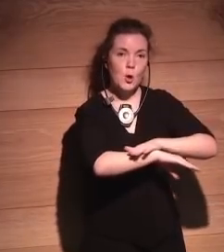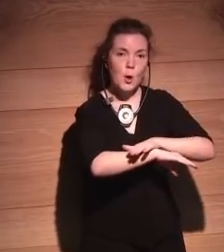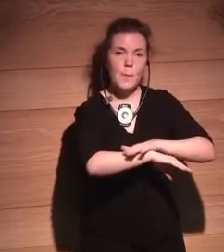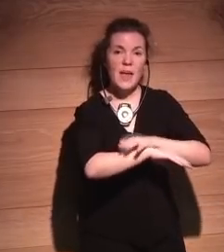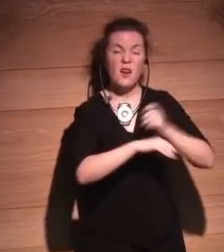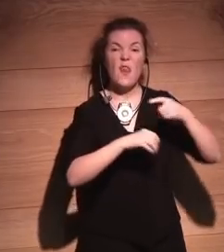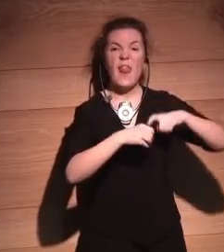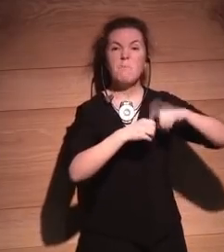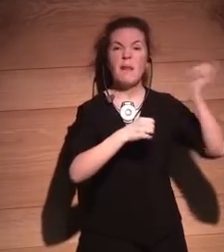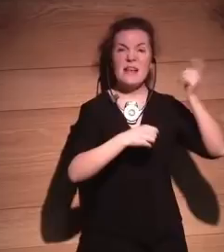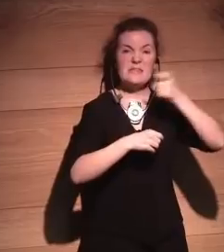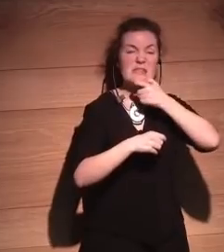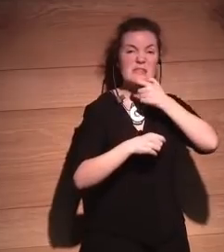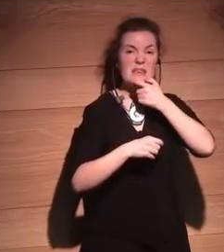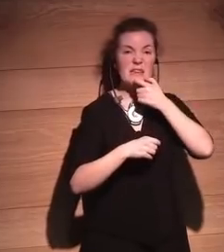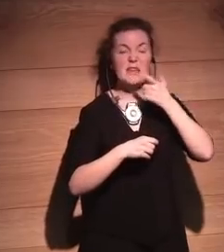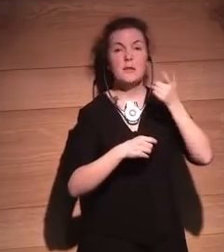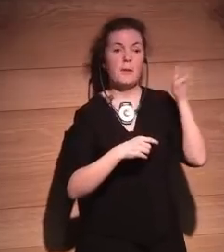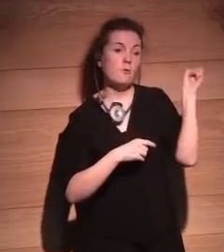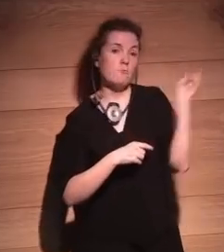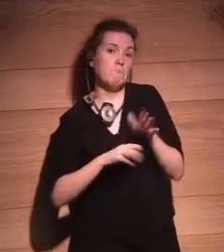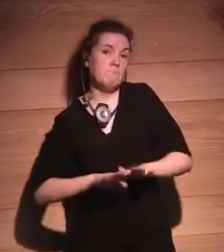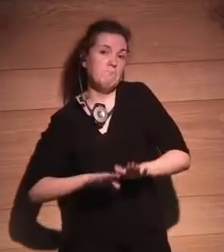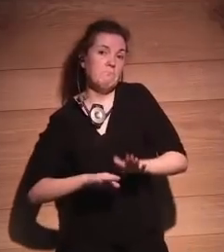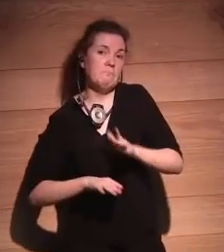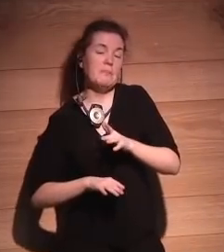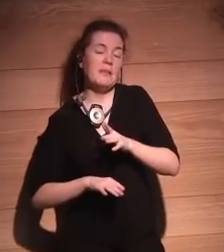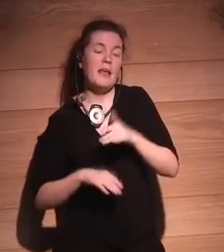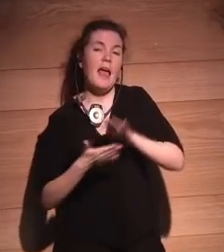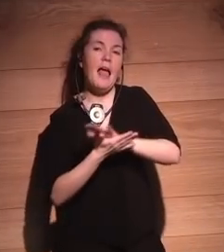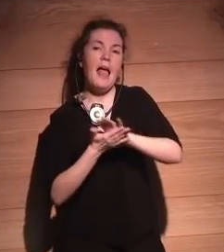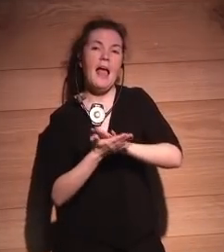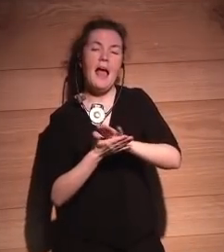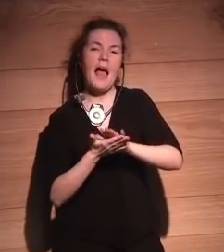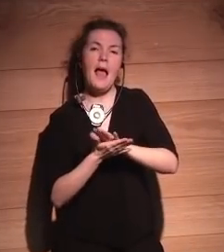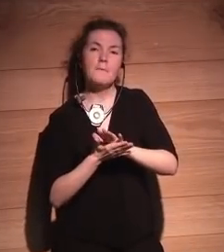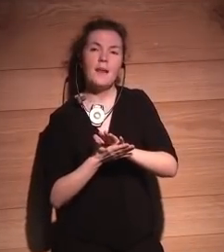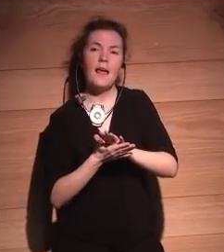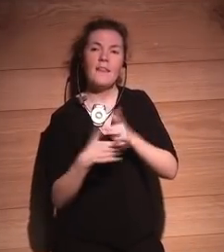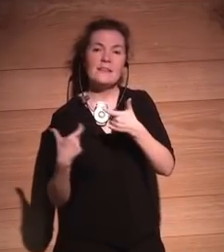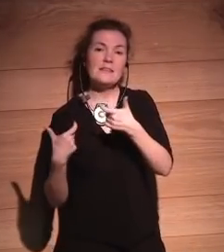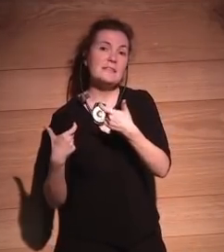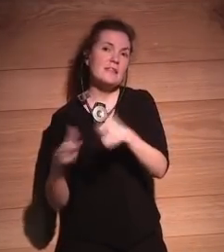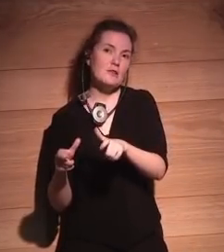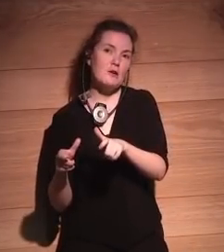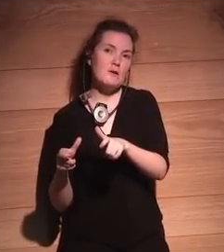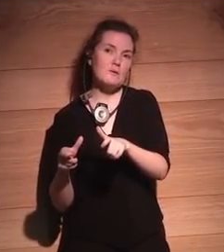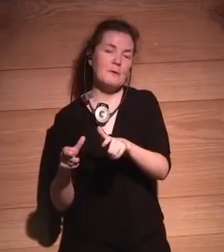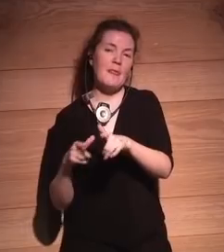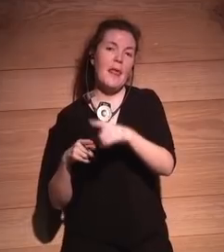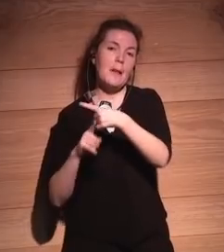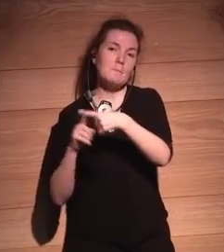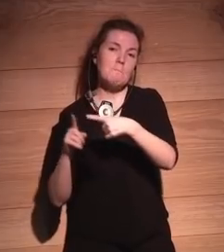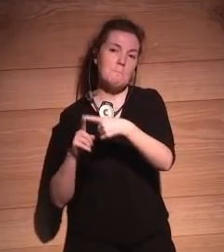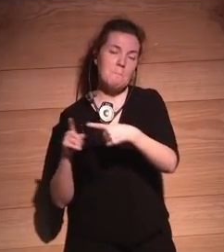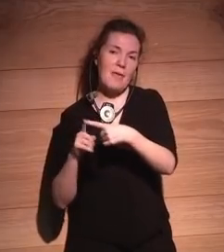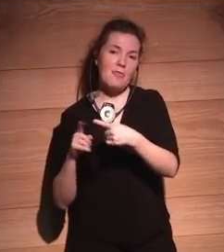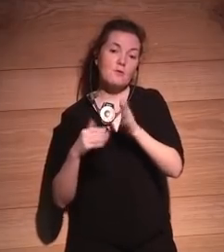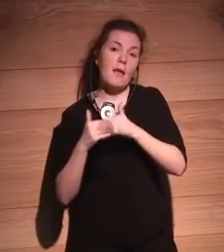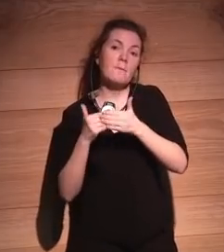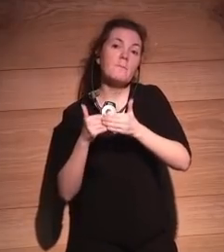del Brexit, en fin, un horror. Pero bueno, aquí estoy hablando del sector medio